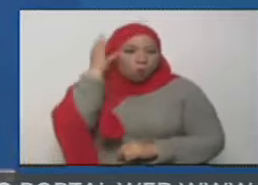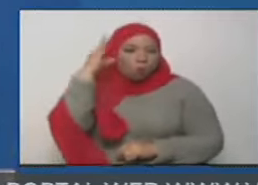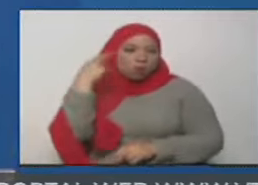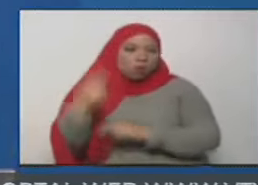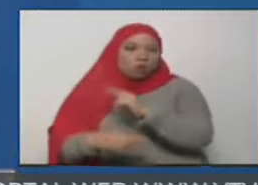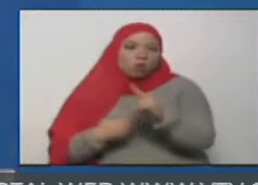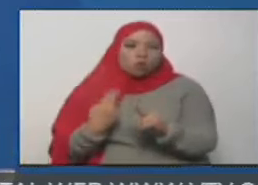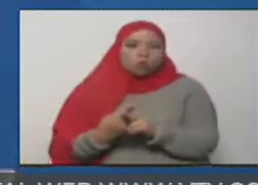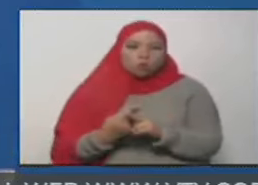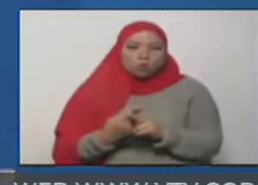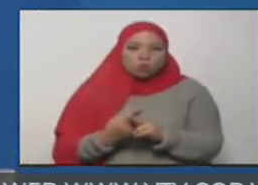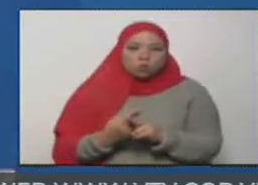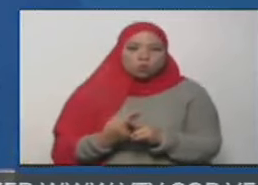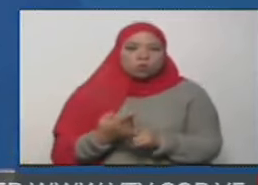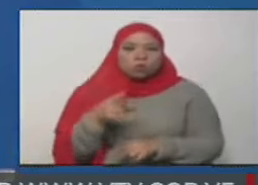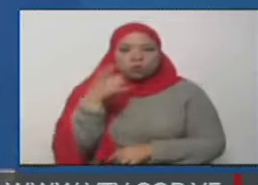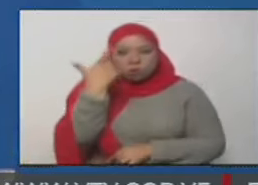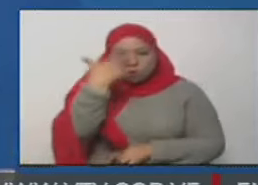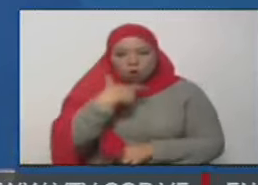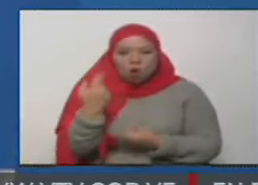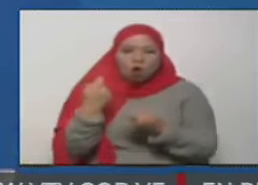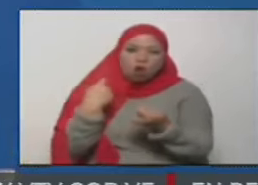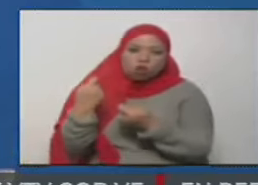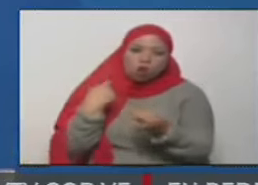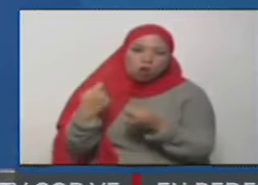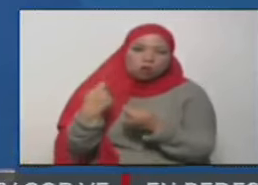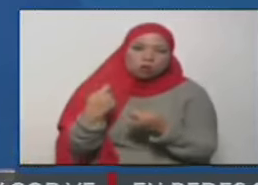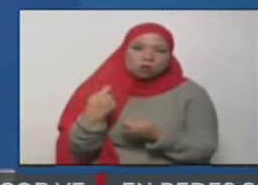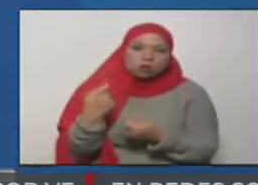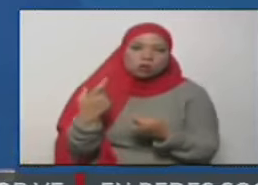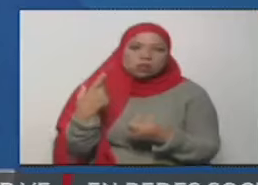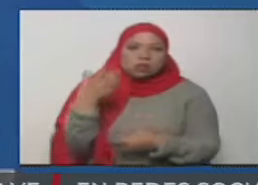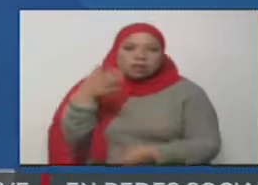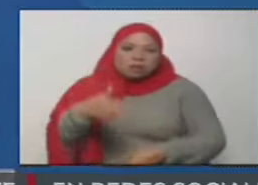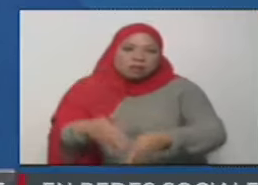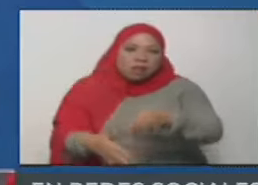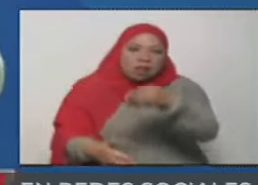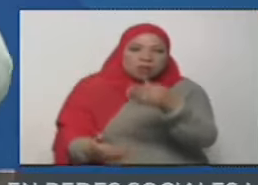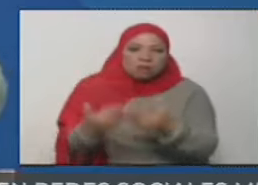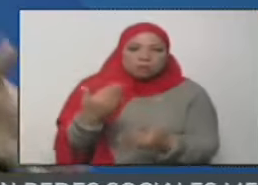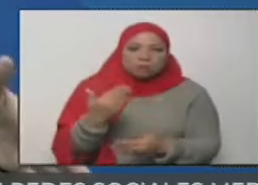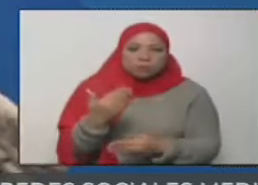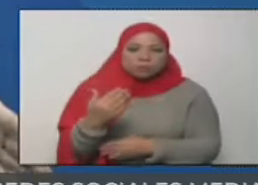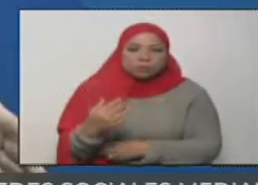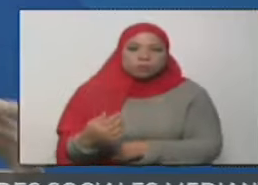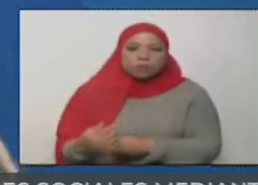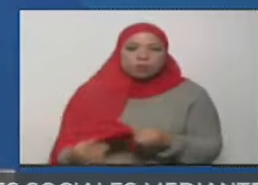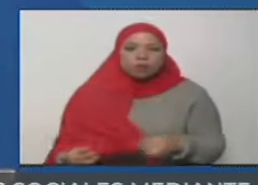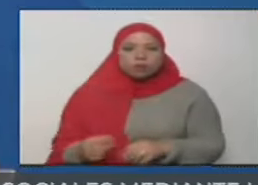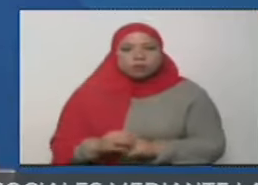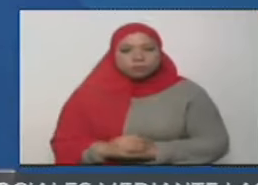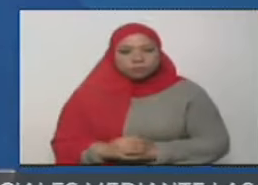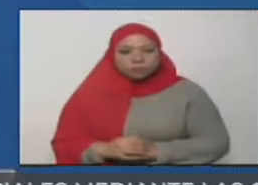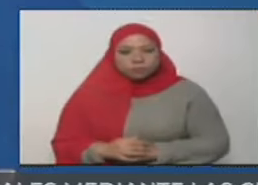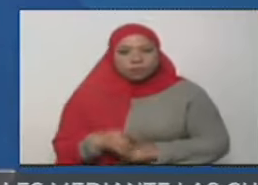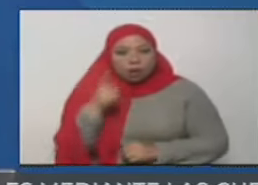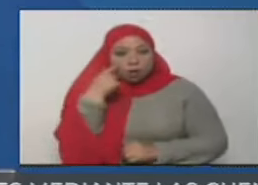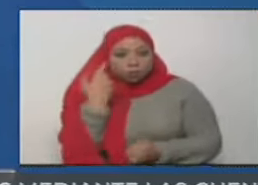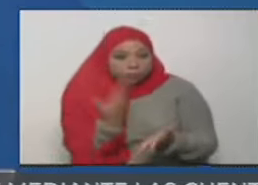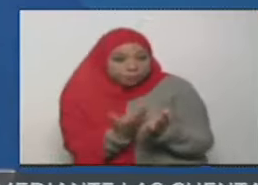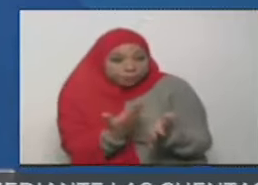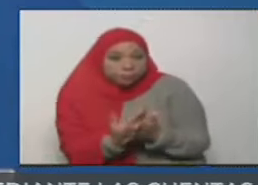humanidad, es decir, que los humanos no tengan control sobre la inteligencia artificial. Hemos sido testigos y